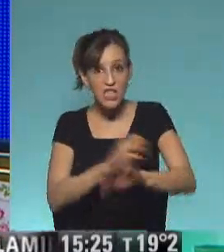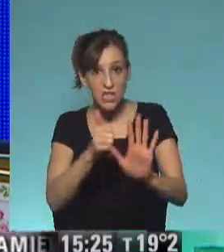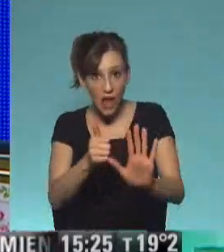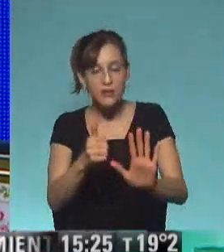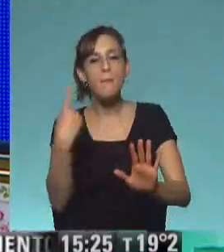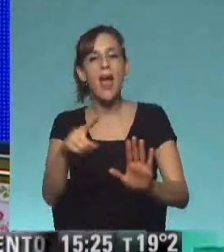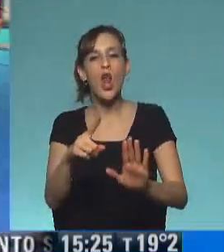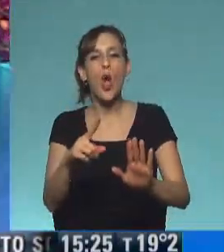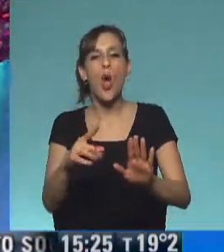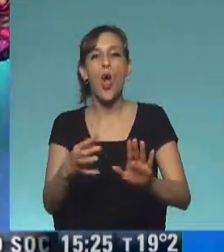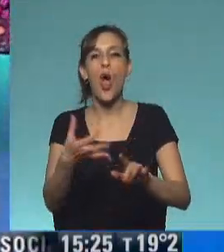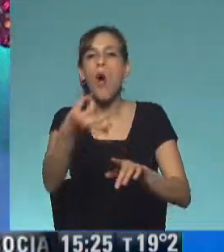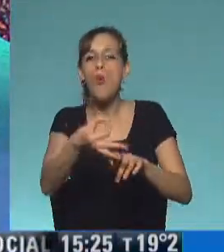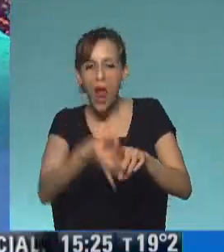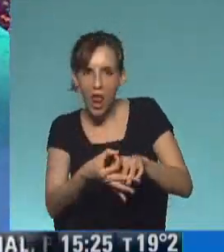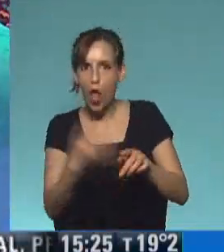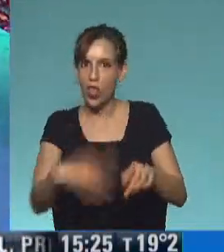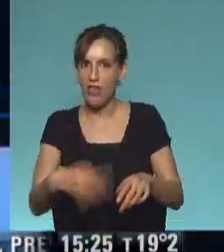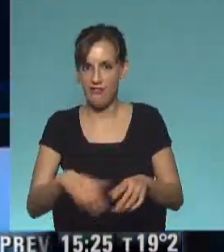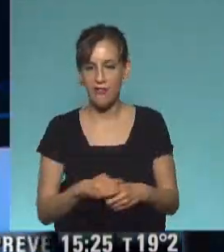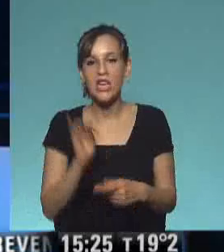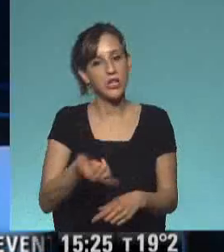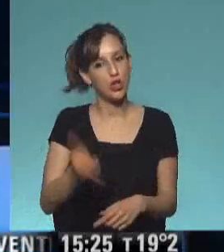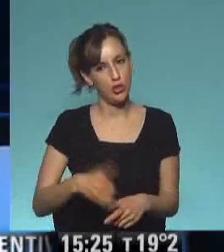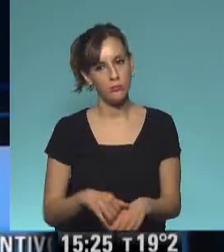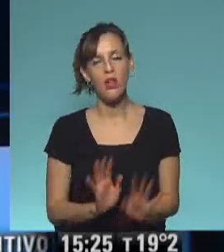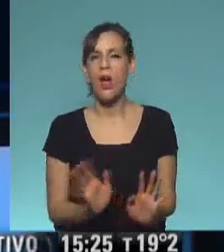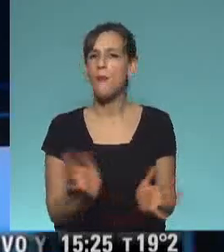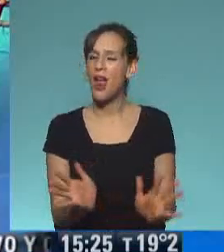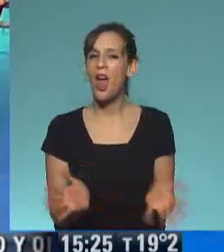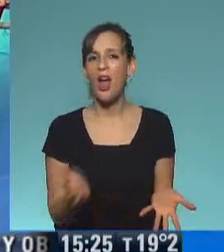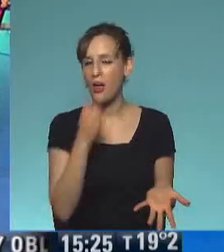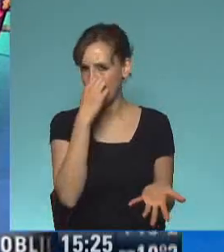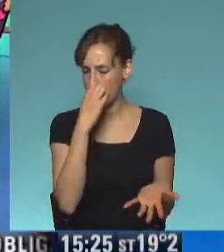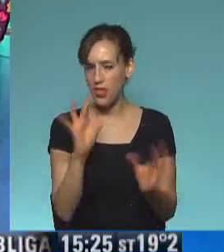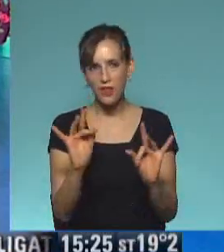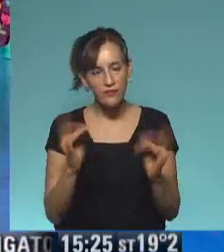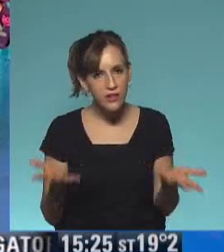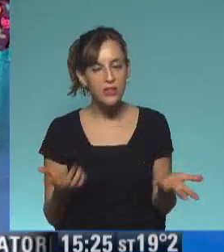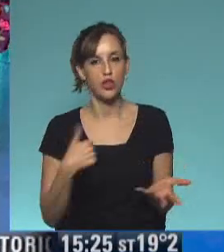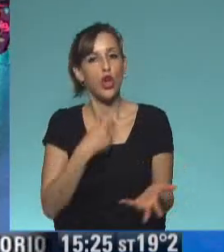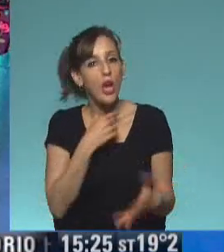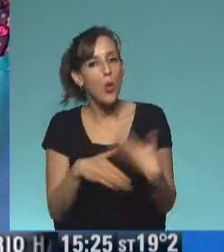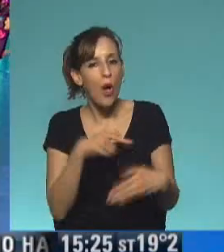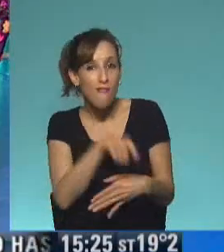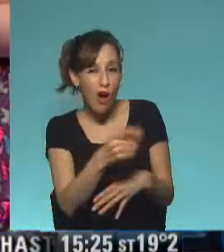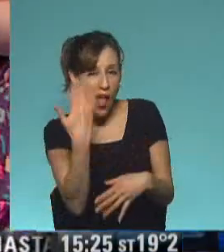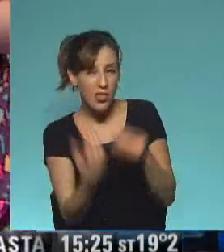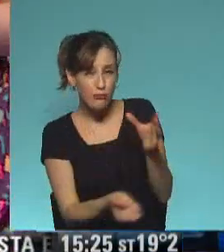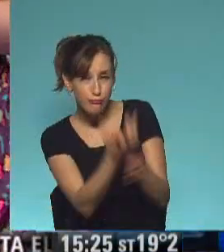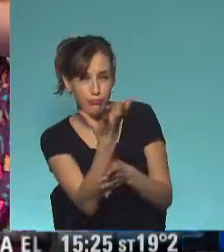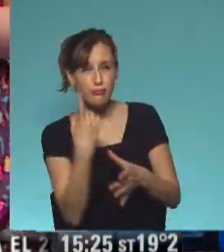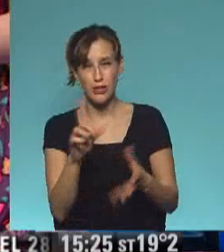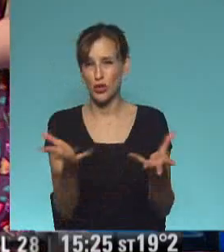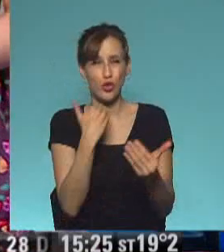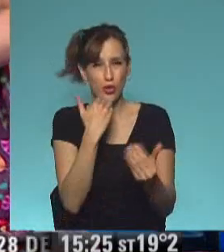pie izquierdo. Pero es muy... Lavadas. Es muy difícil. O sea, yo intento que nosotros juguemos a este juego que inventaste, pero no. Acá hay una